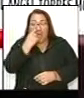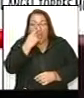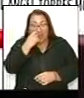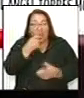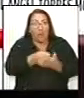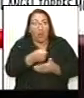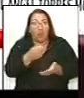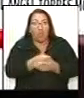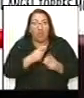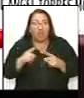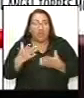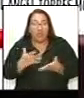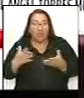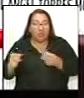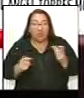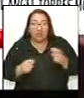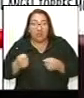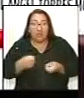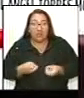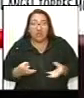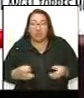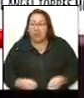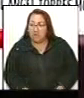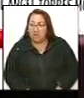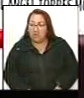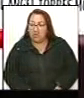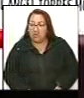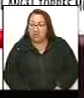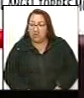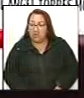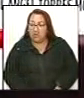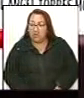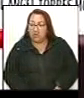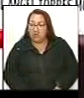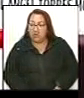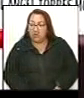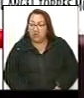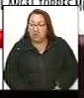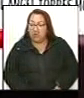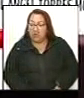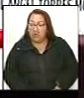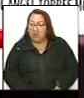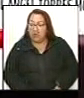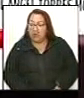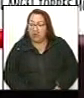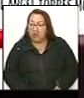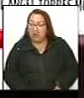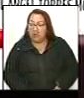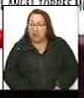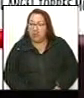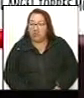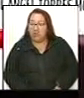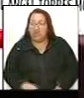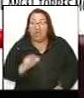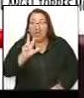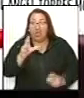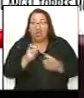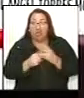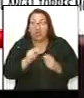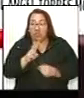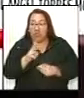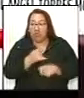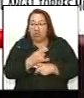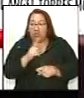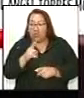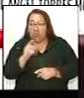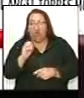comprar confesiones, para sembrar, esos dineros los manejan sin un documento, los manejan bajo juramento tres congresistas, dos de la oposición y